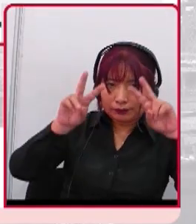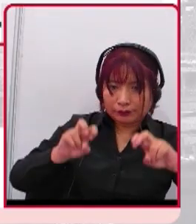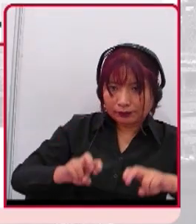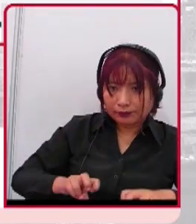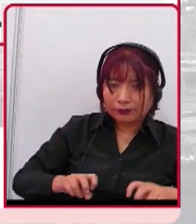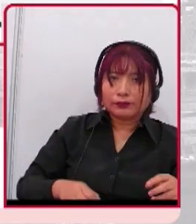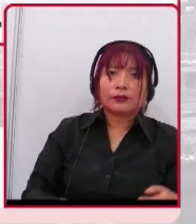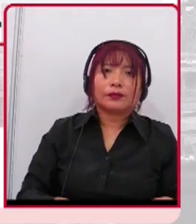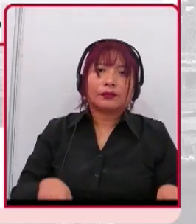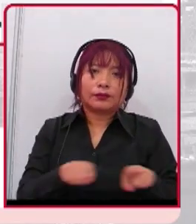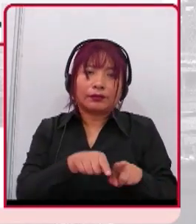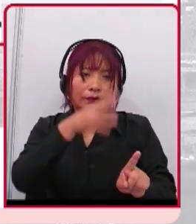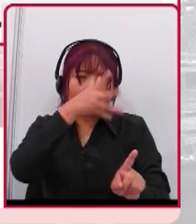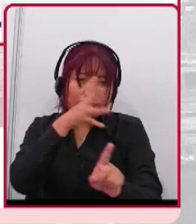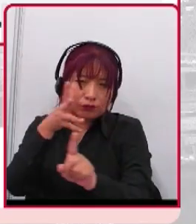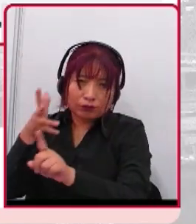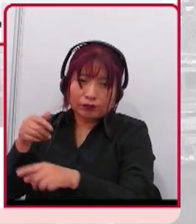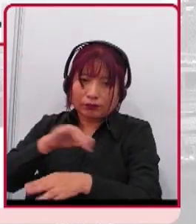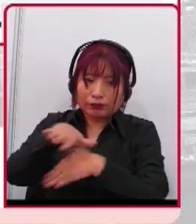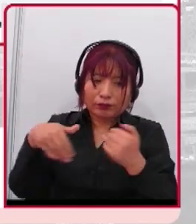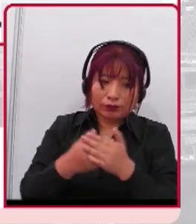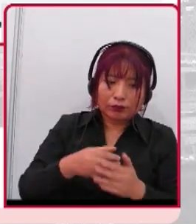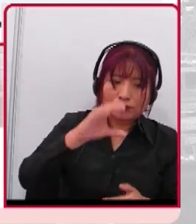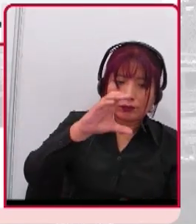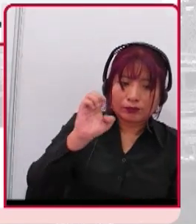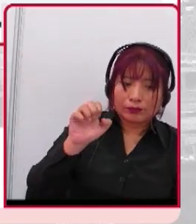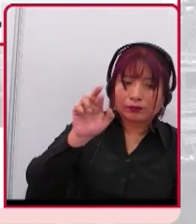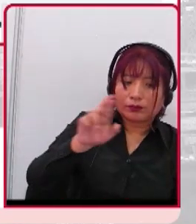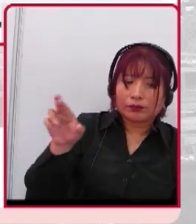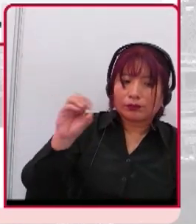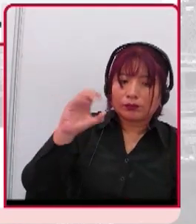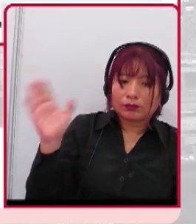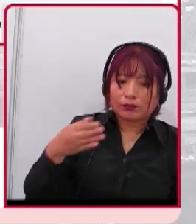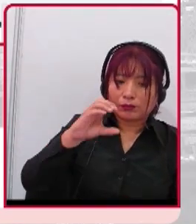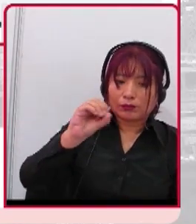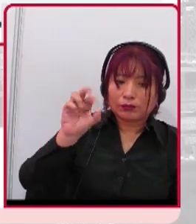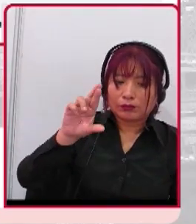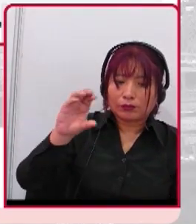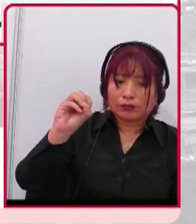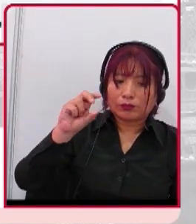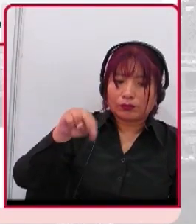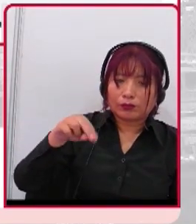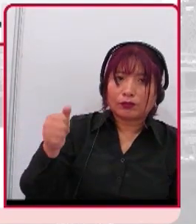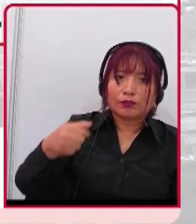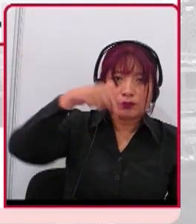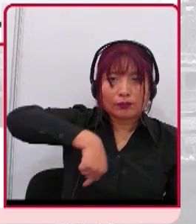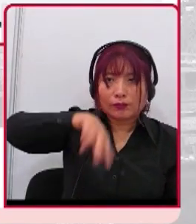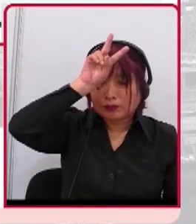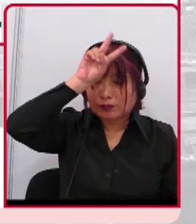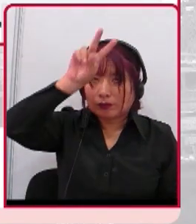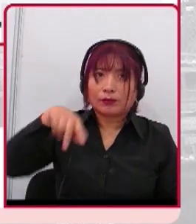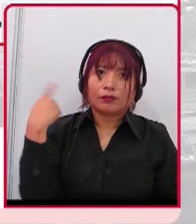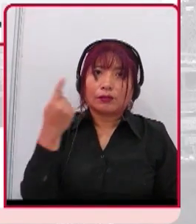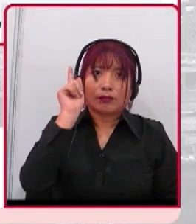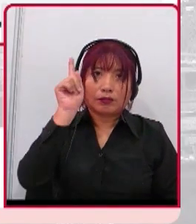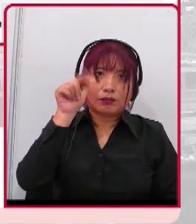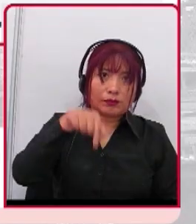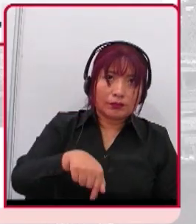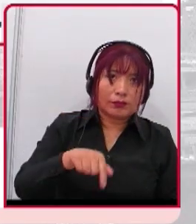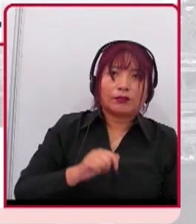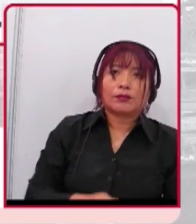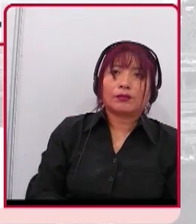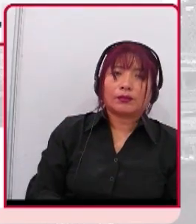es Cerro Corona. Cerro Corona es una operación de Goldfields, acá en Perú es su única operación, está ubicada en